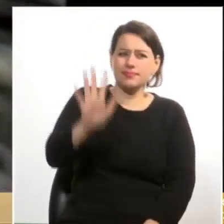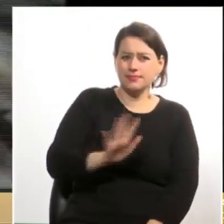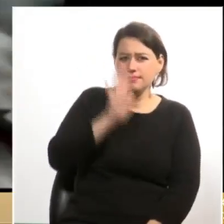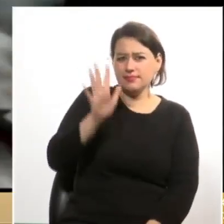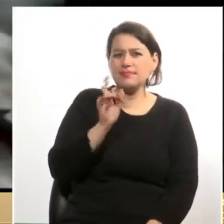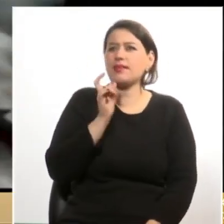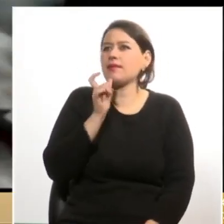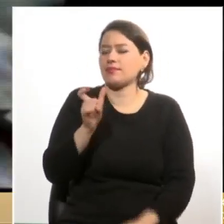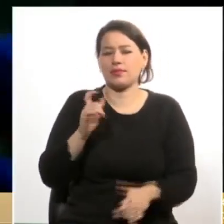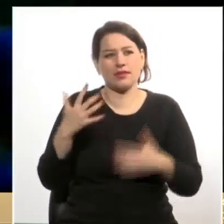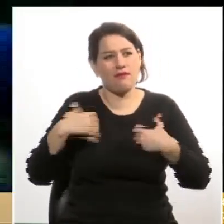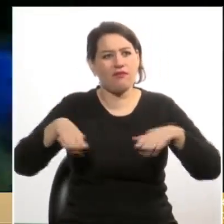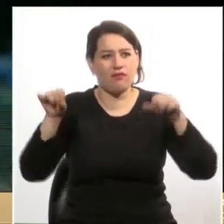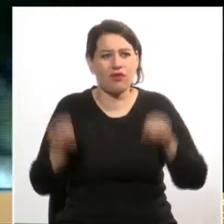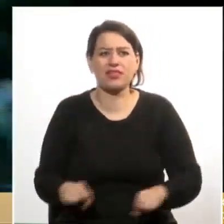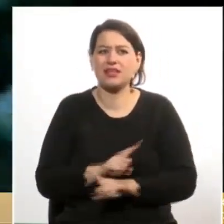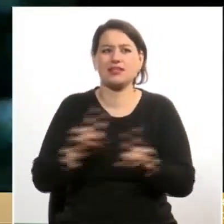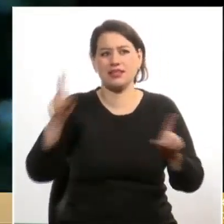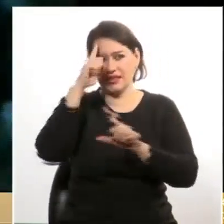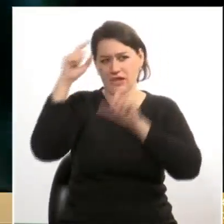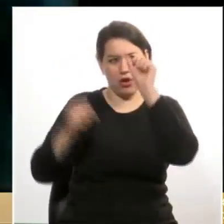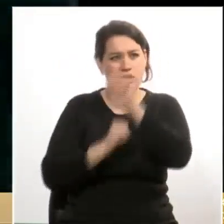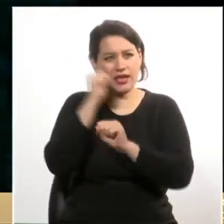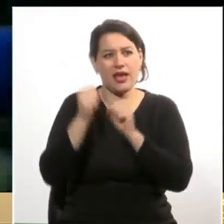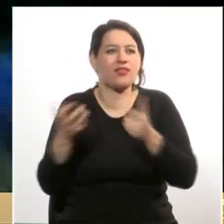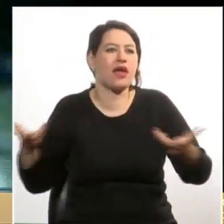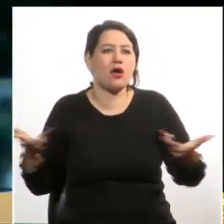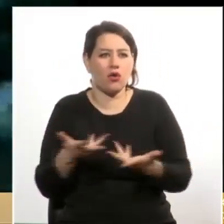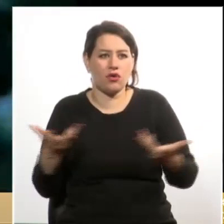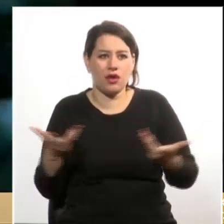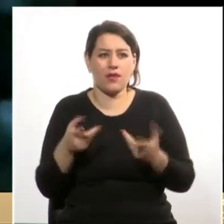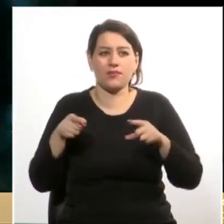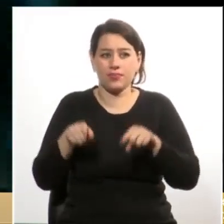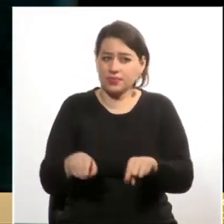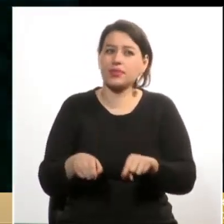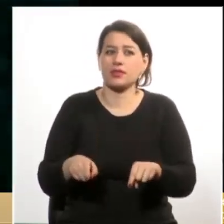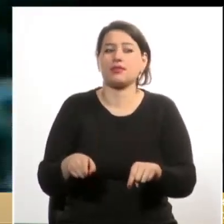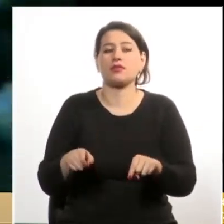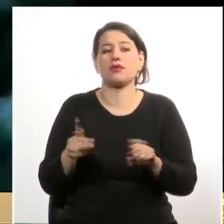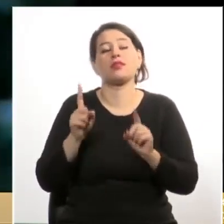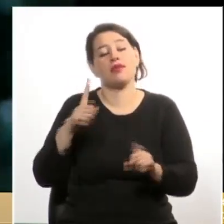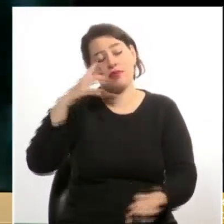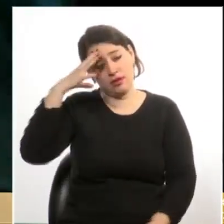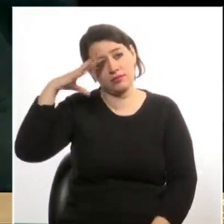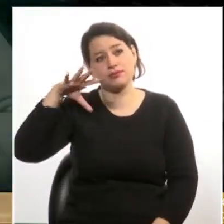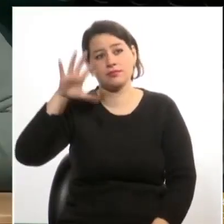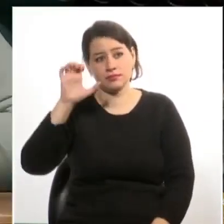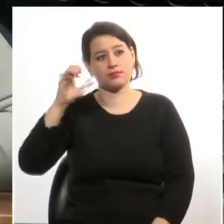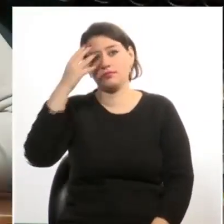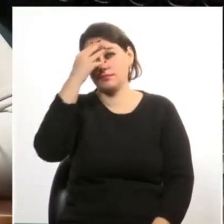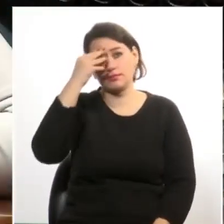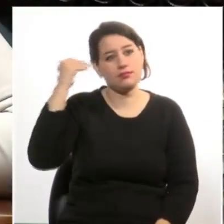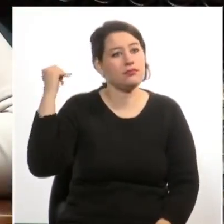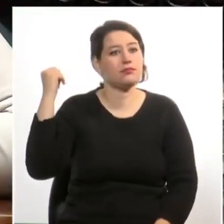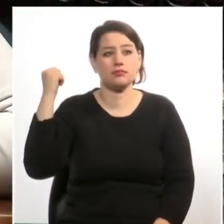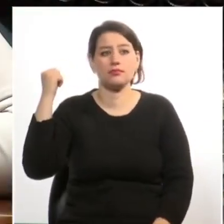eso significó sin la tecnología que hoy disponemos. Estas horas tienen, y hay que recordarlo,